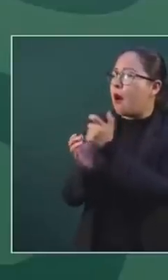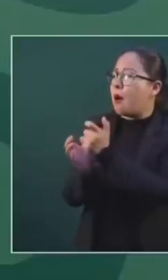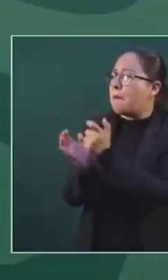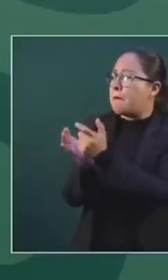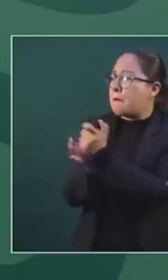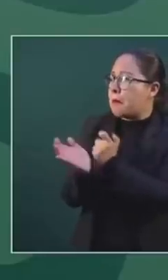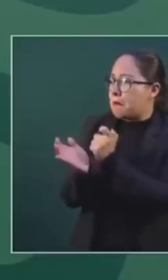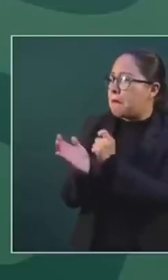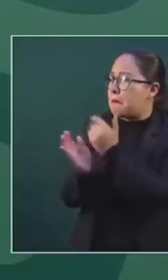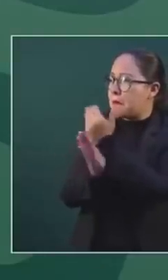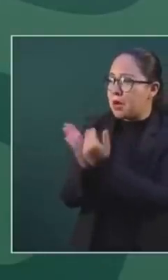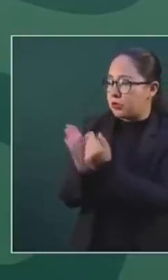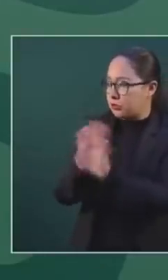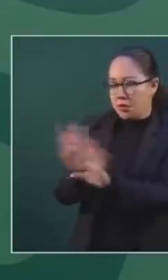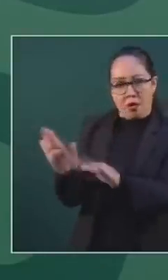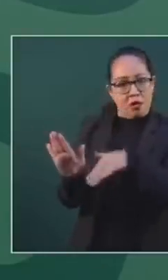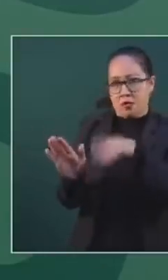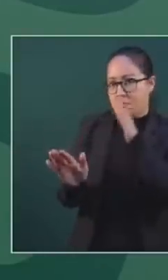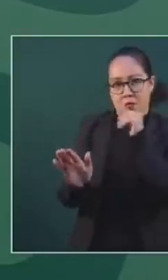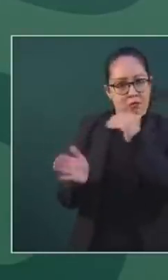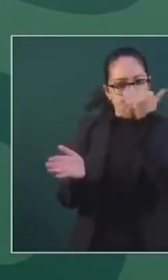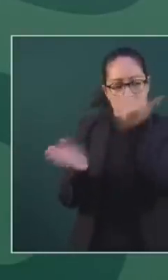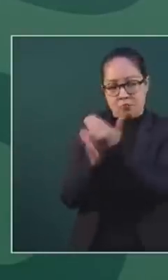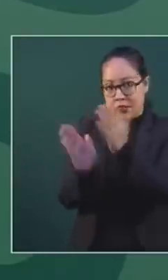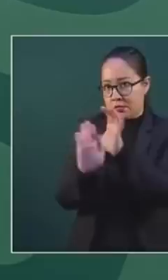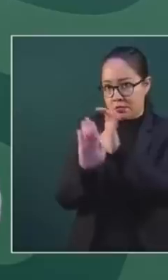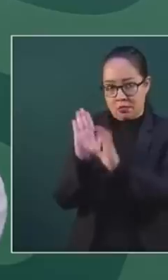que haber prudencia y tiene que haber trabajo